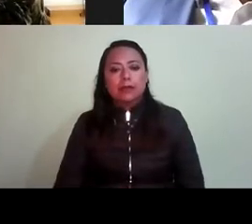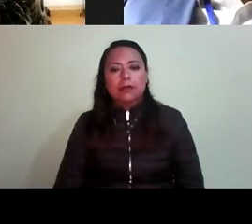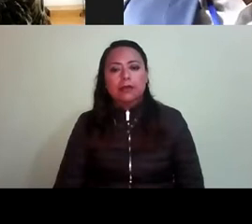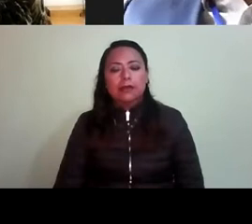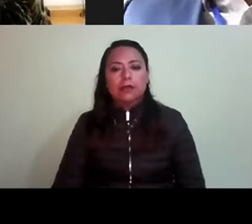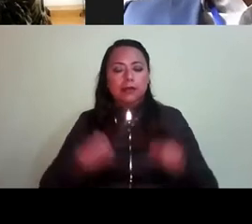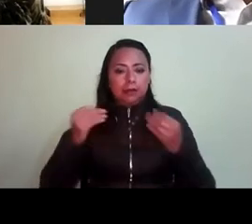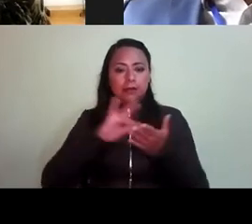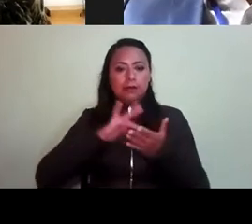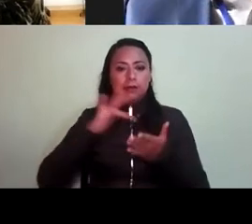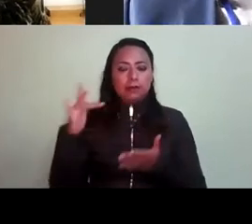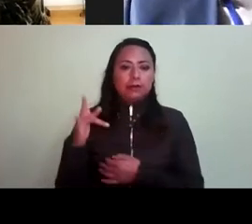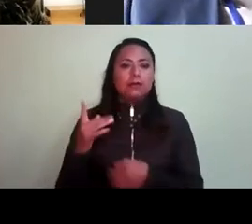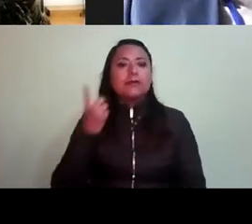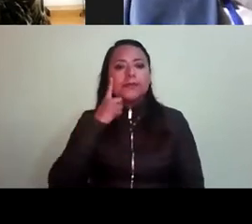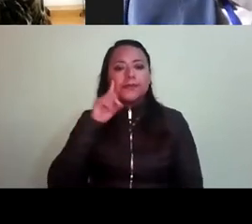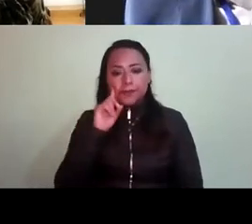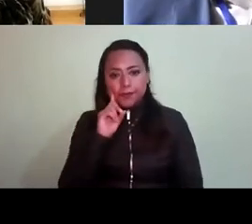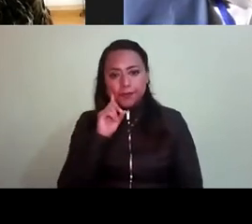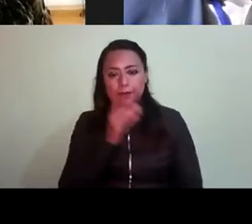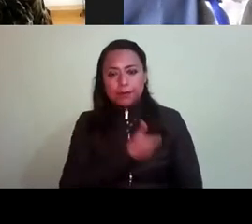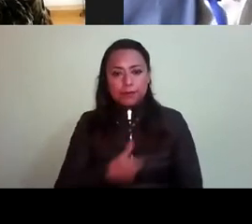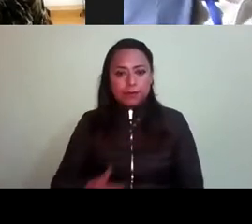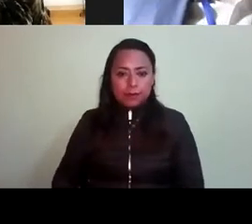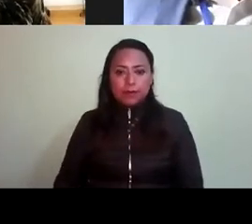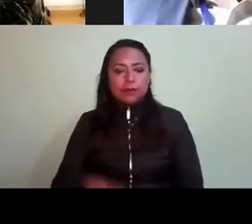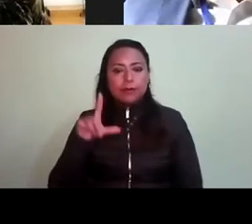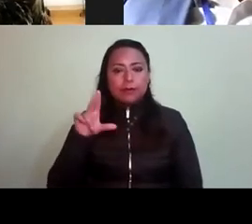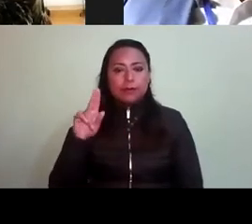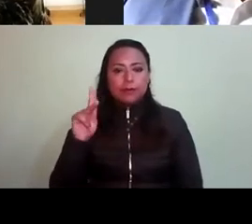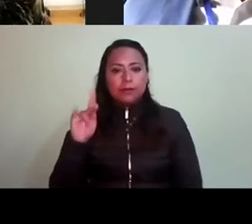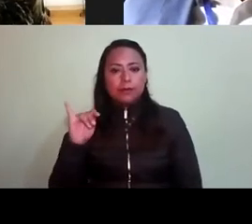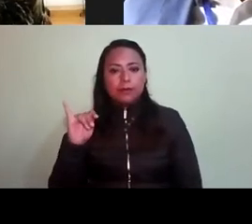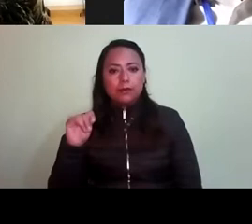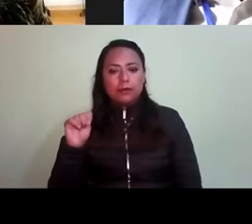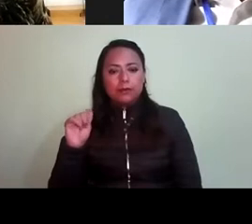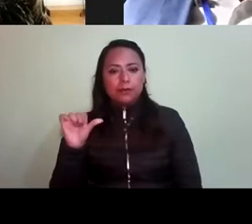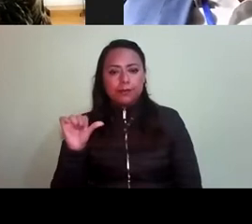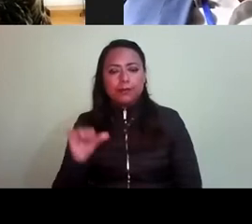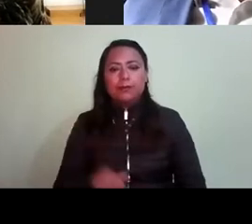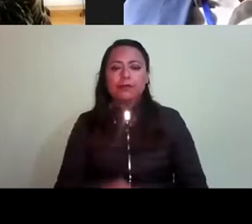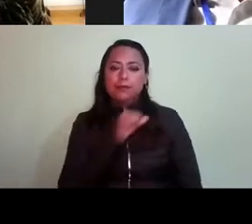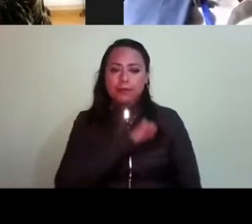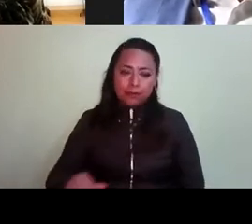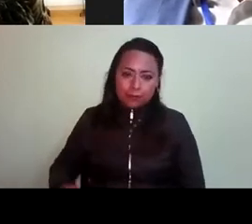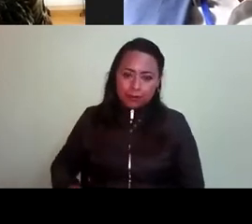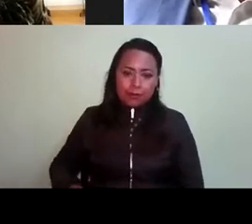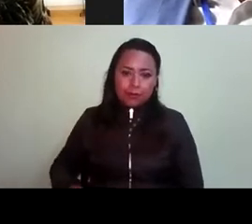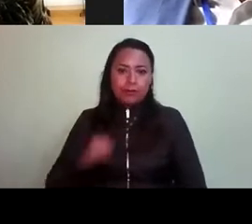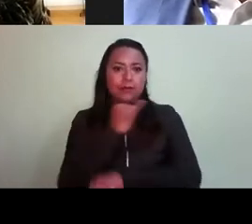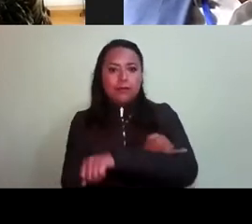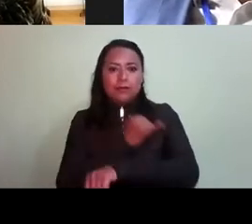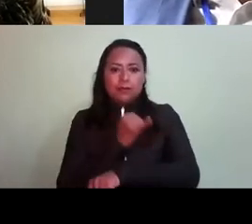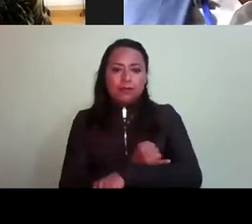Muchas gracias, diputada presidenta Lupita, alcaldesa en